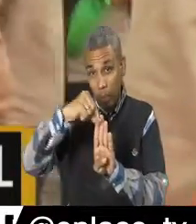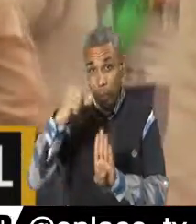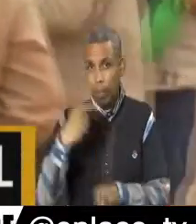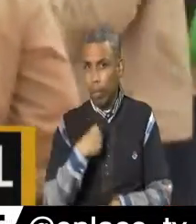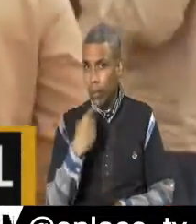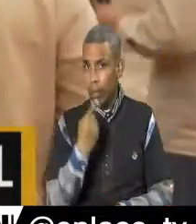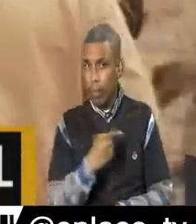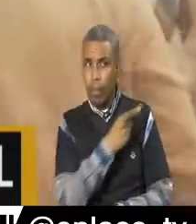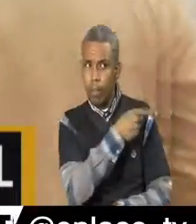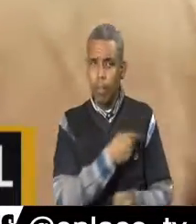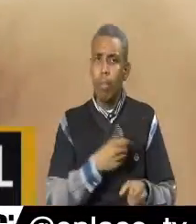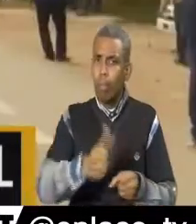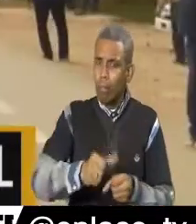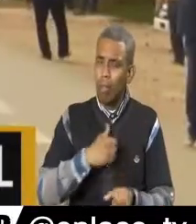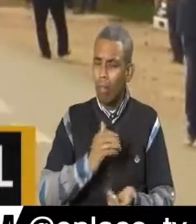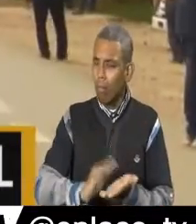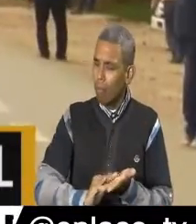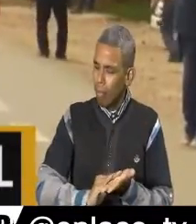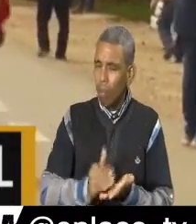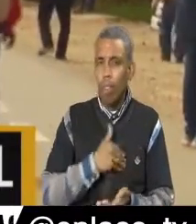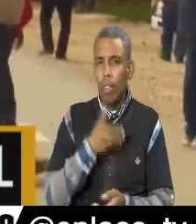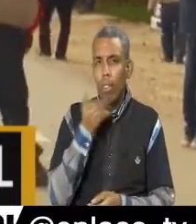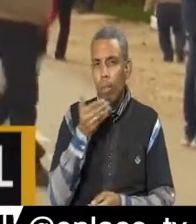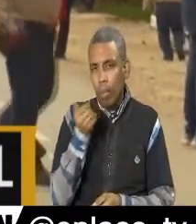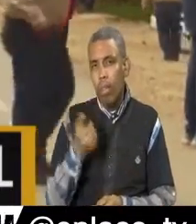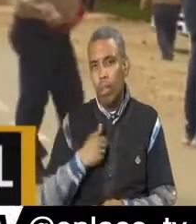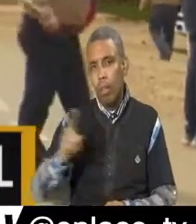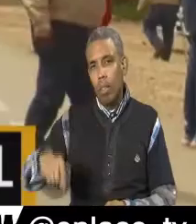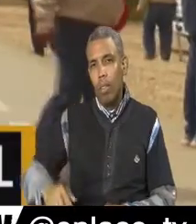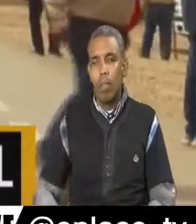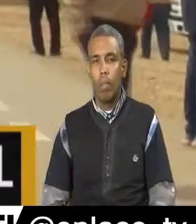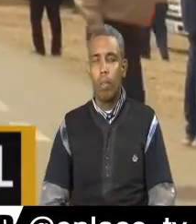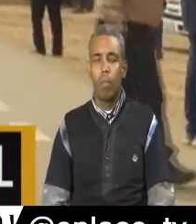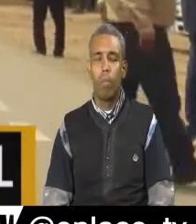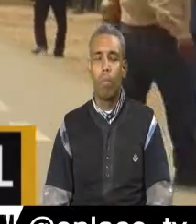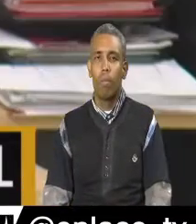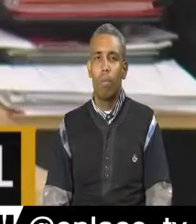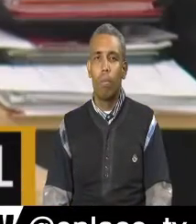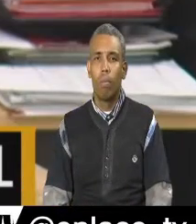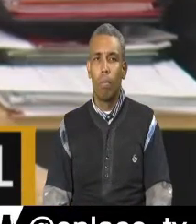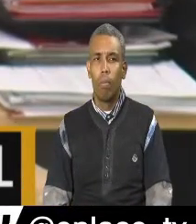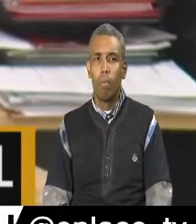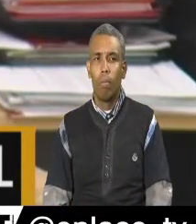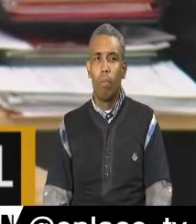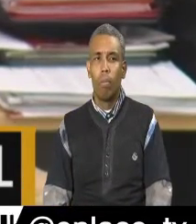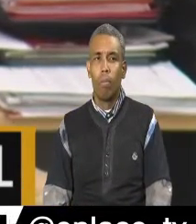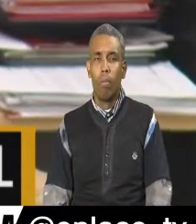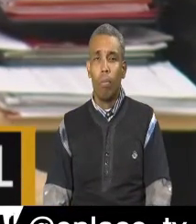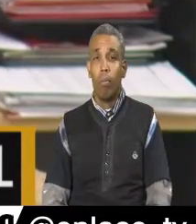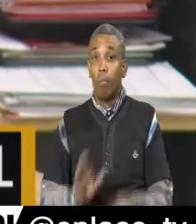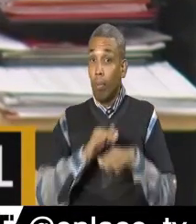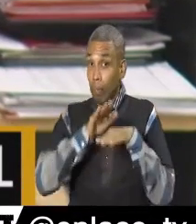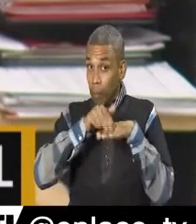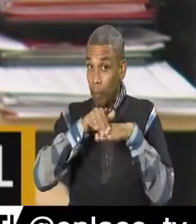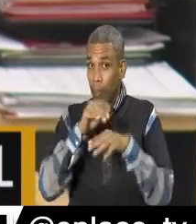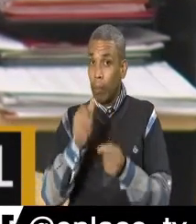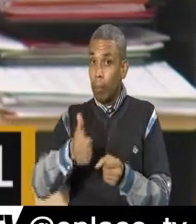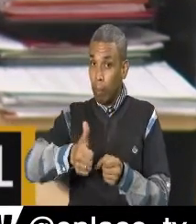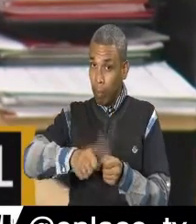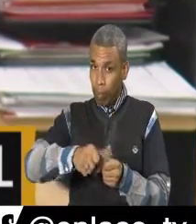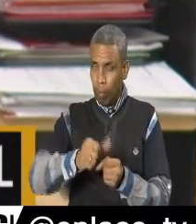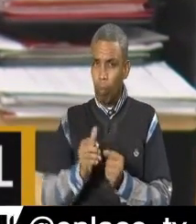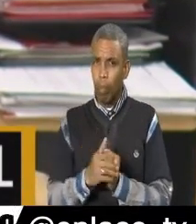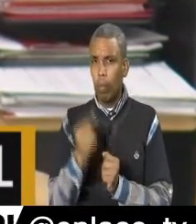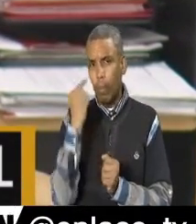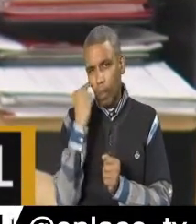para evitar que el nuevo contrato del tramo La Virgen Rancho Camacho corra con idéntica suerte. Estamos advirtiéndole a Ecopetrol que tome